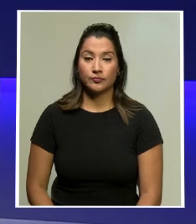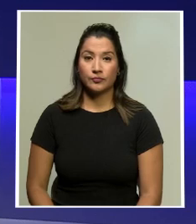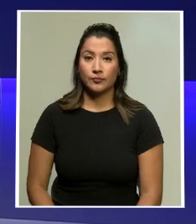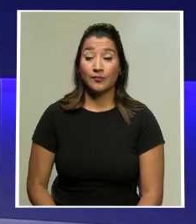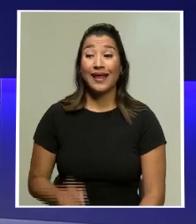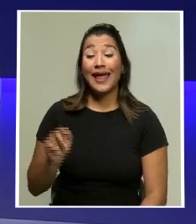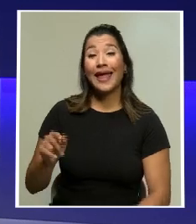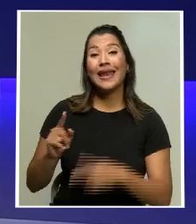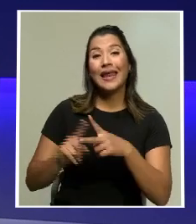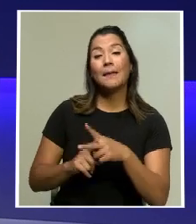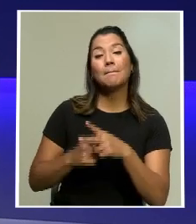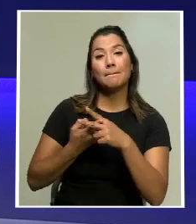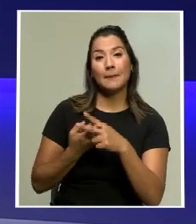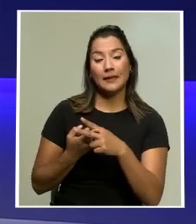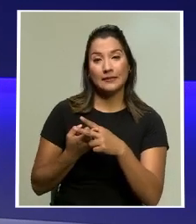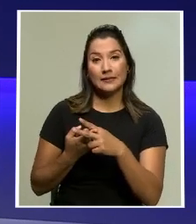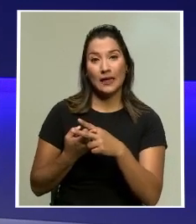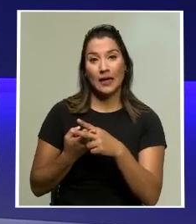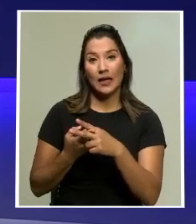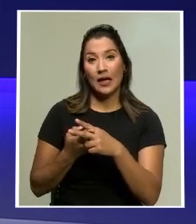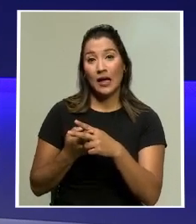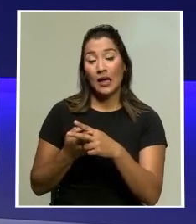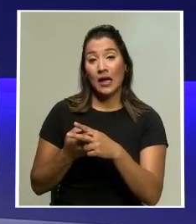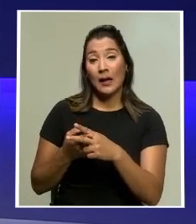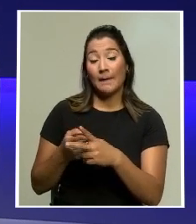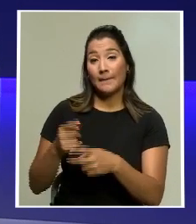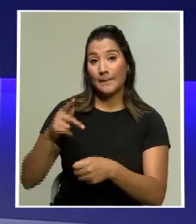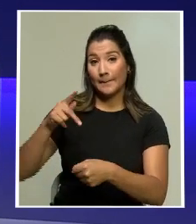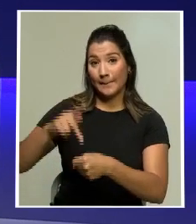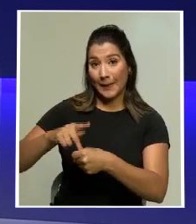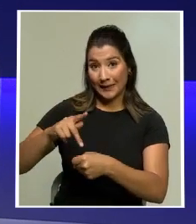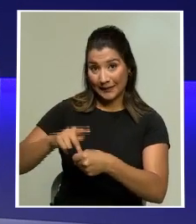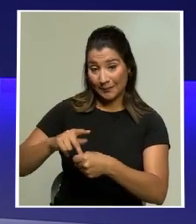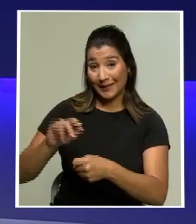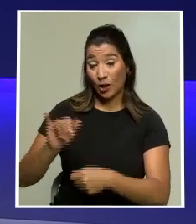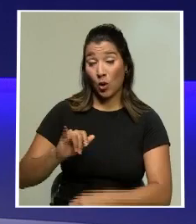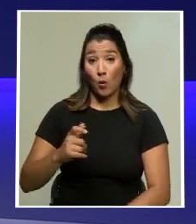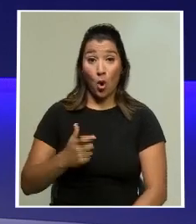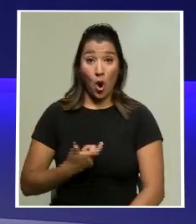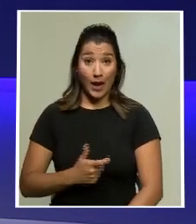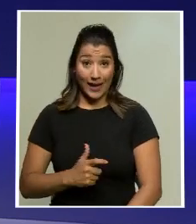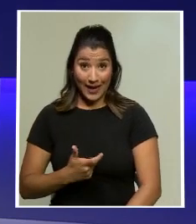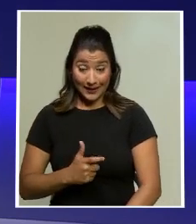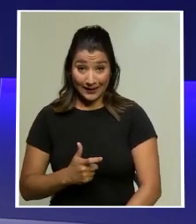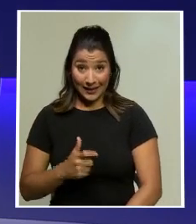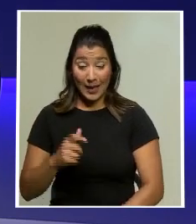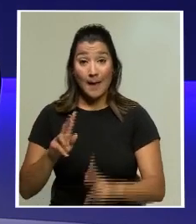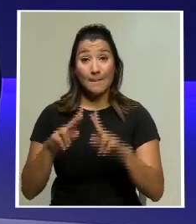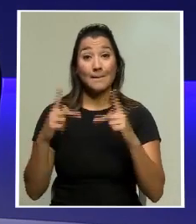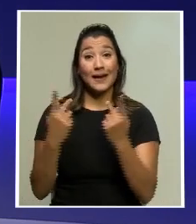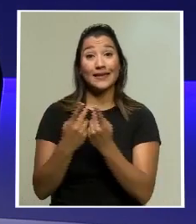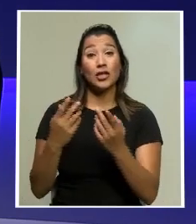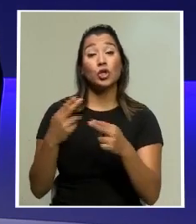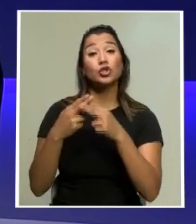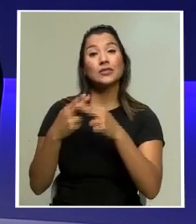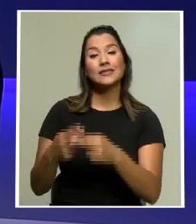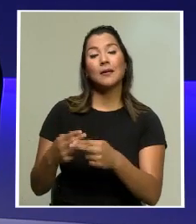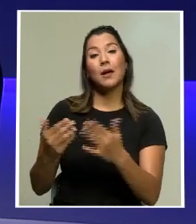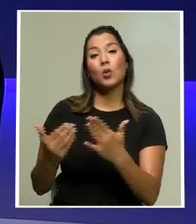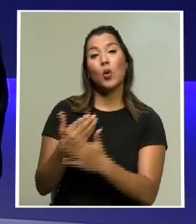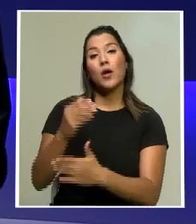Él comienza siendo candidato a alcalde de Nueva Cuscatlán, que es un pueblecito